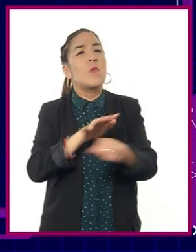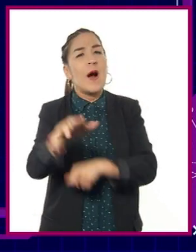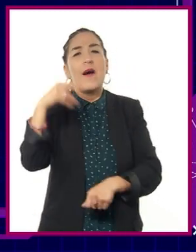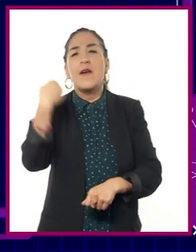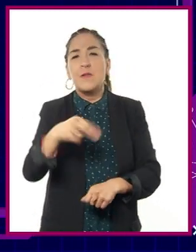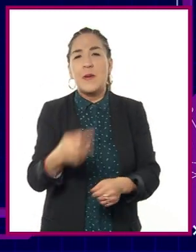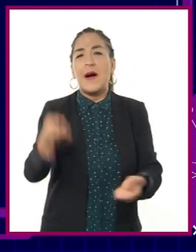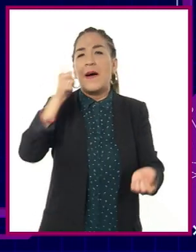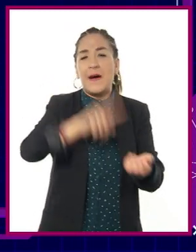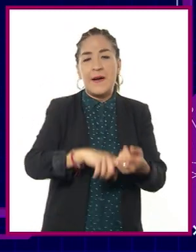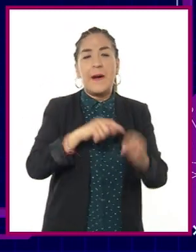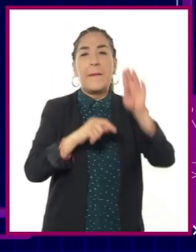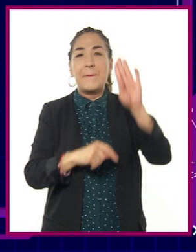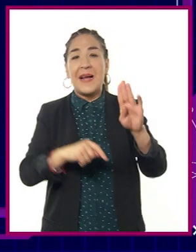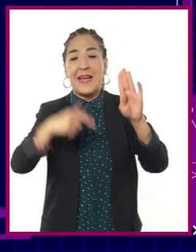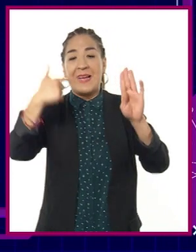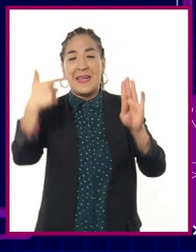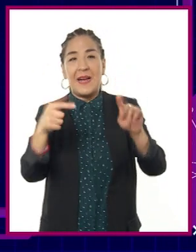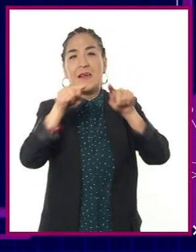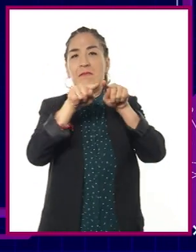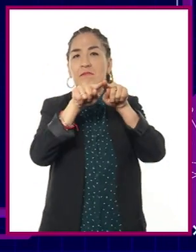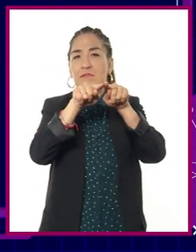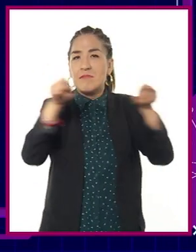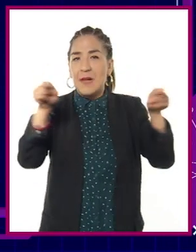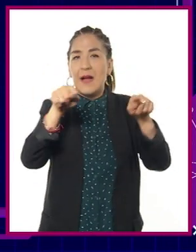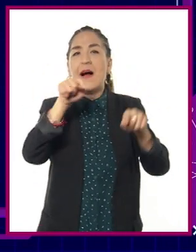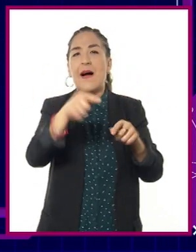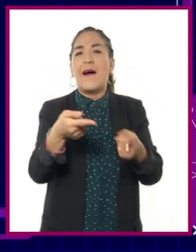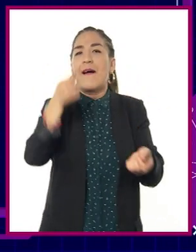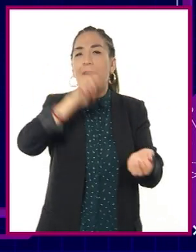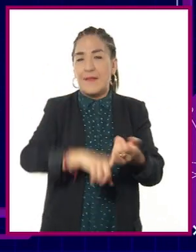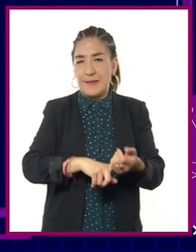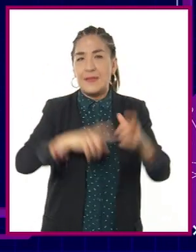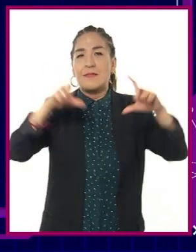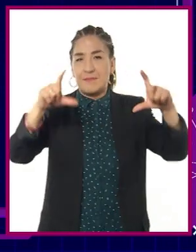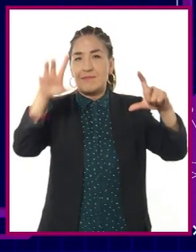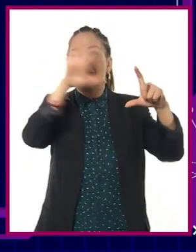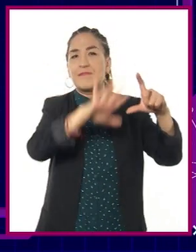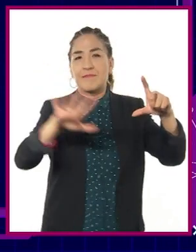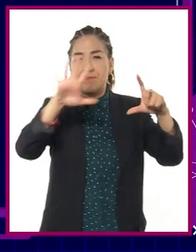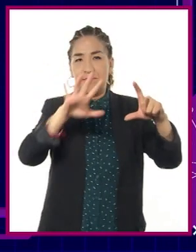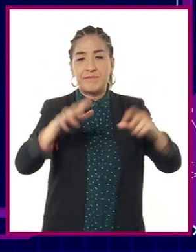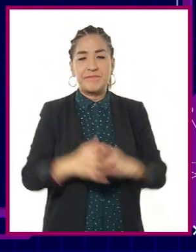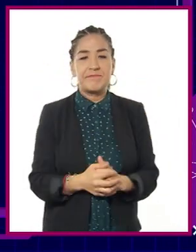recibe el segmento BG con respecto a la circunferencia?